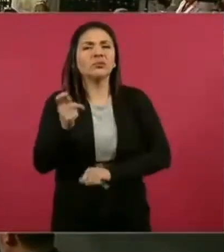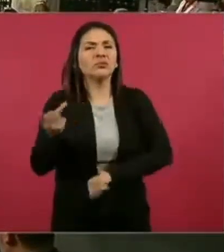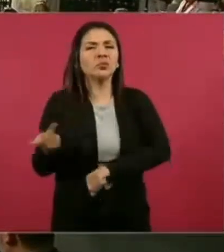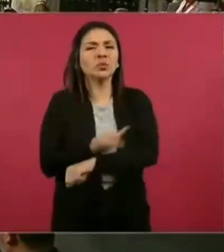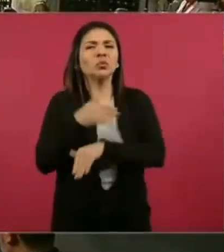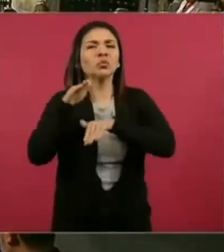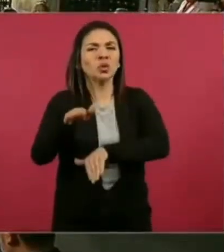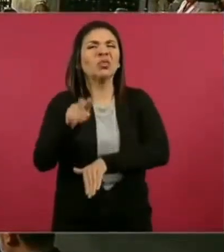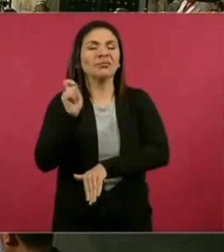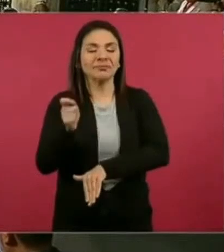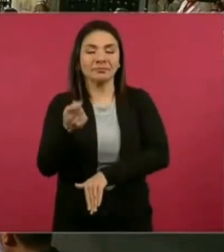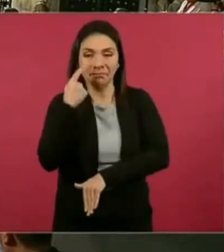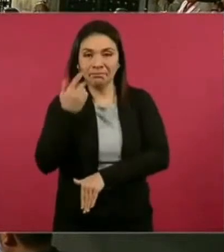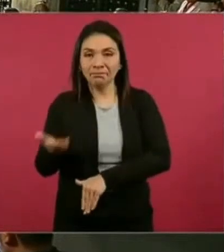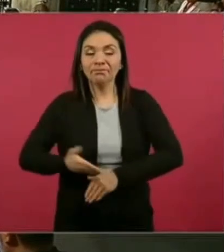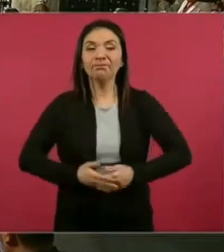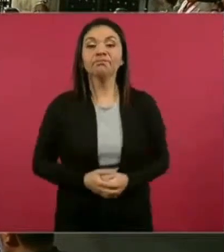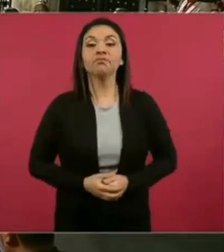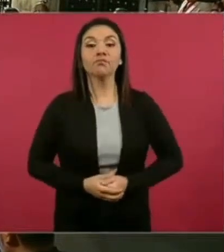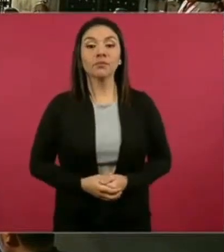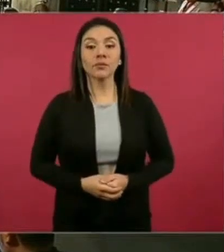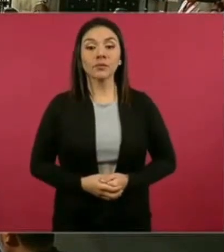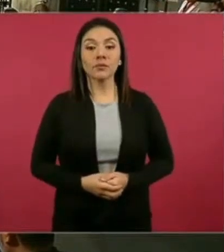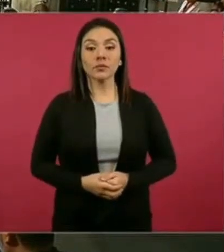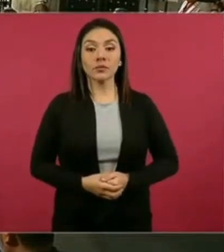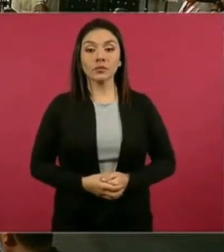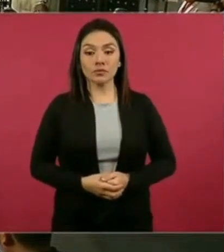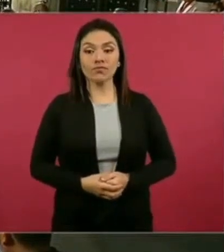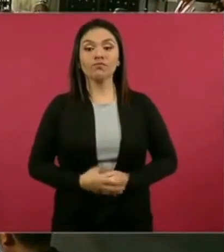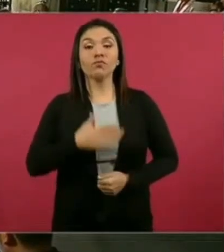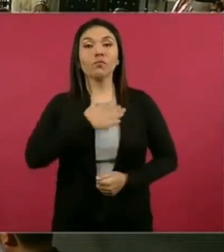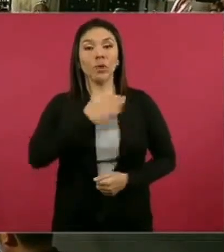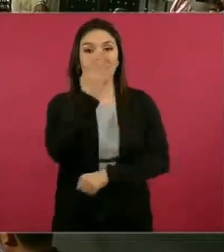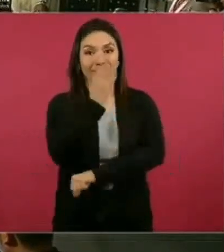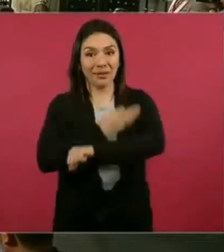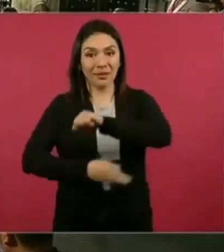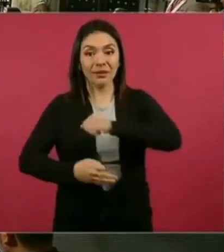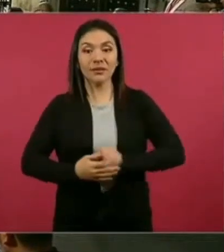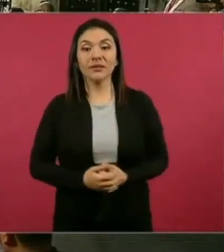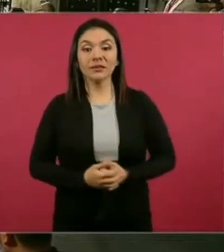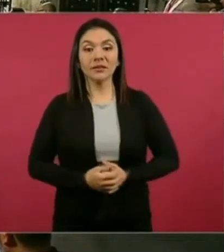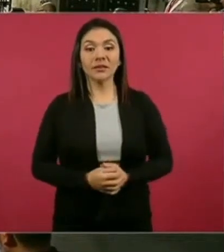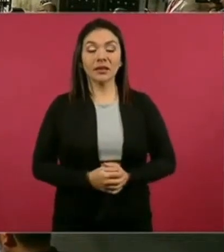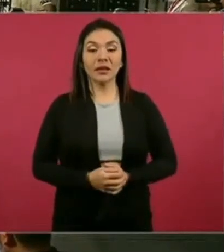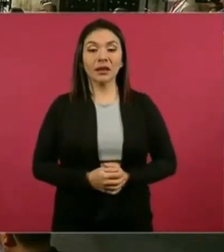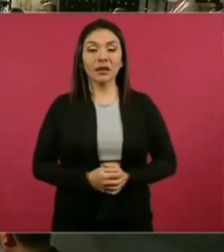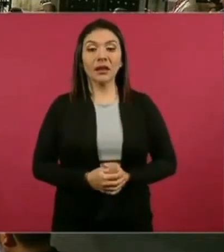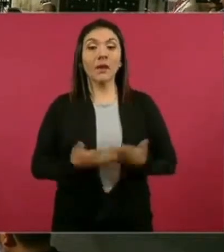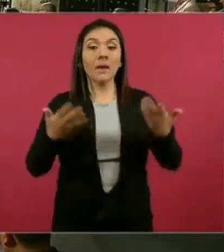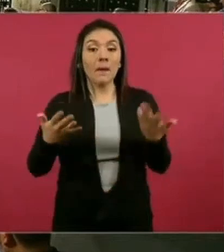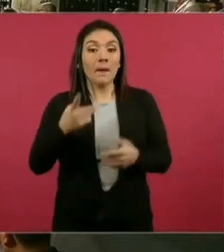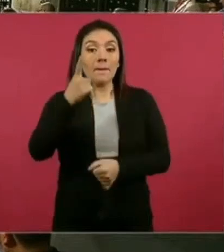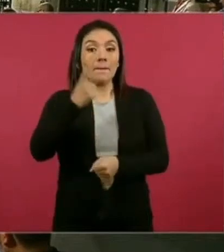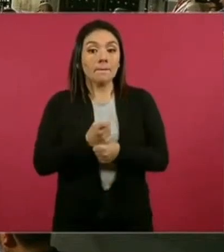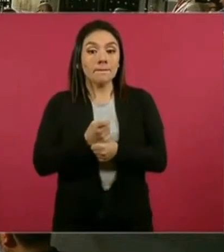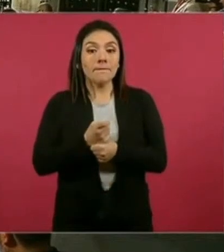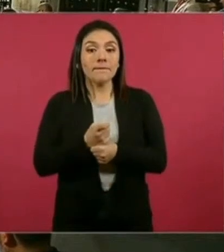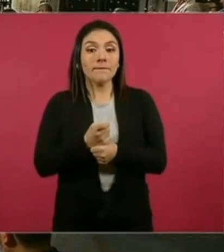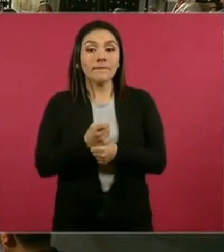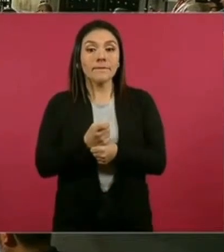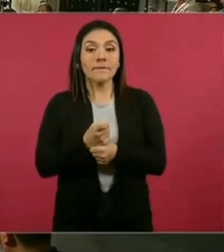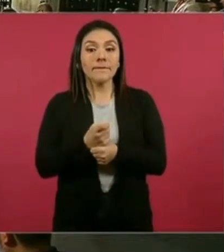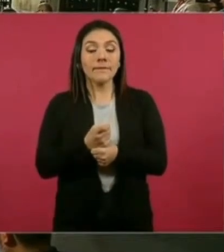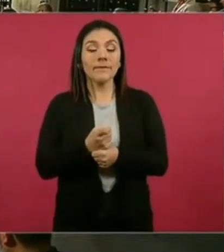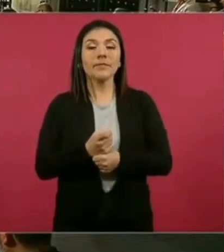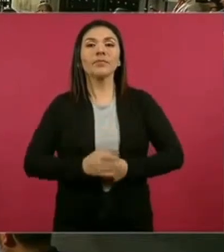lo sucedido. Adelante, por favor. Sí, muy buenas tardes. Primero precisar que